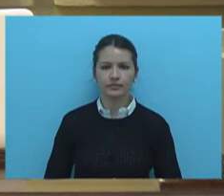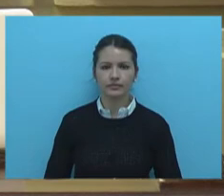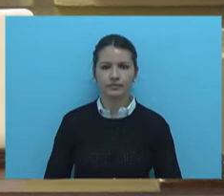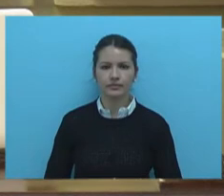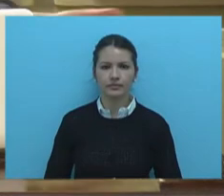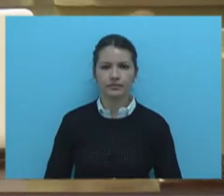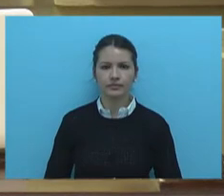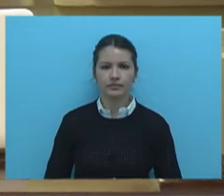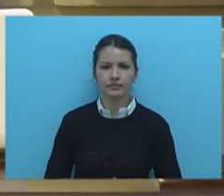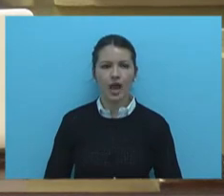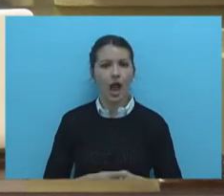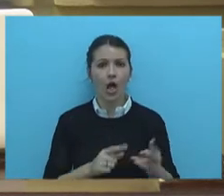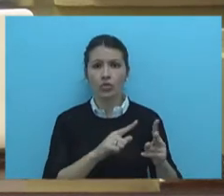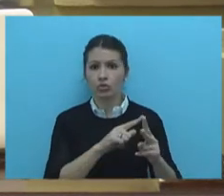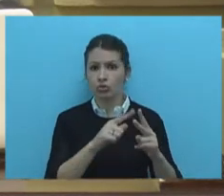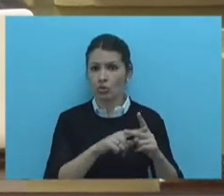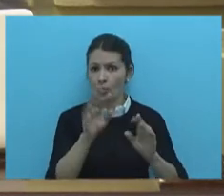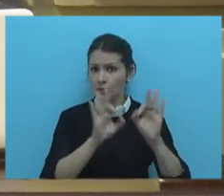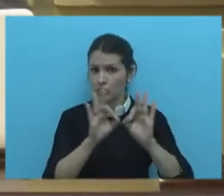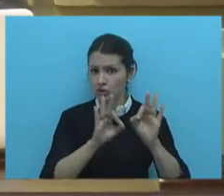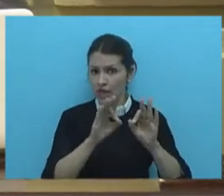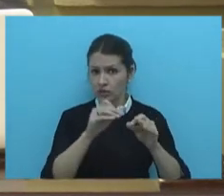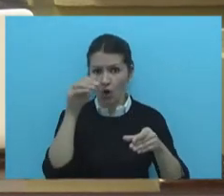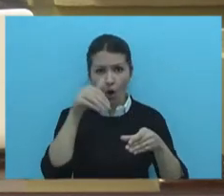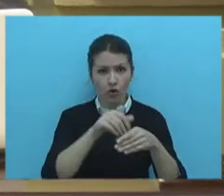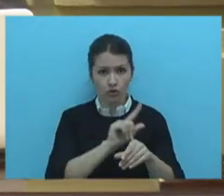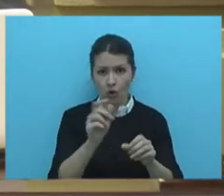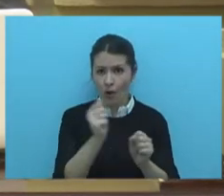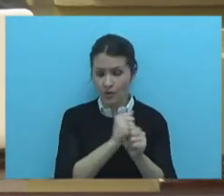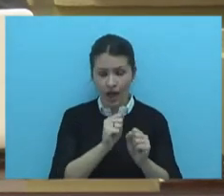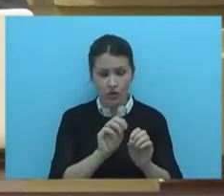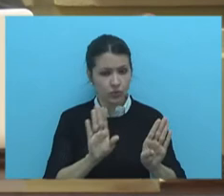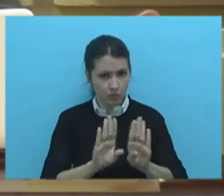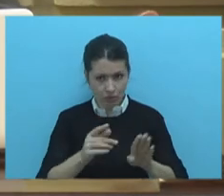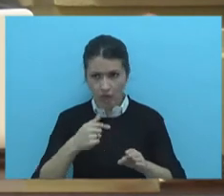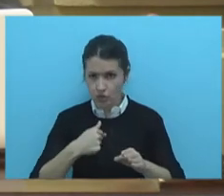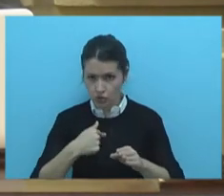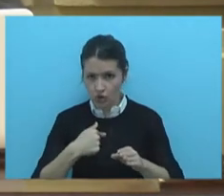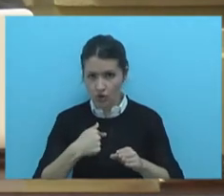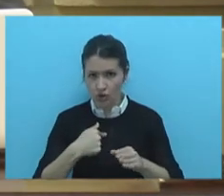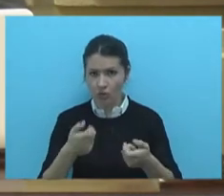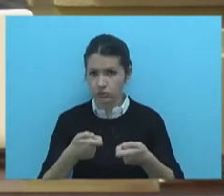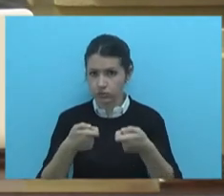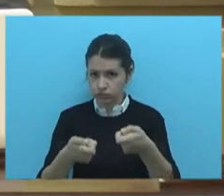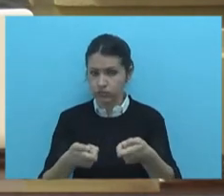que hay dos proyectos que no han sido votados, yo les voy a hacer llegar, uno,